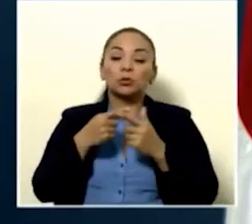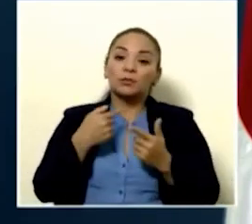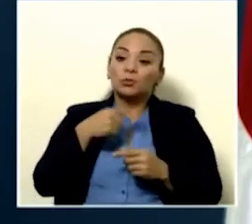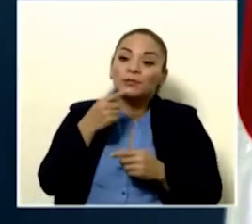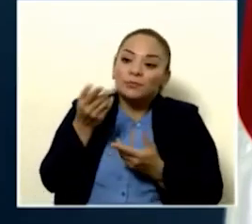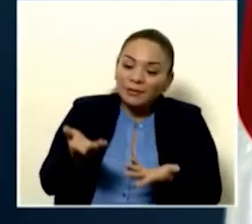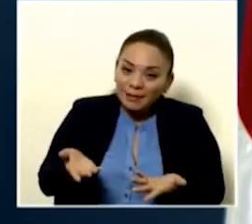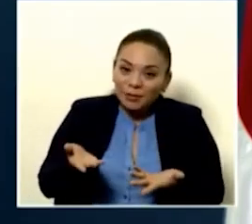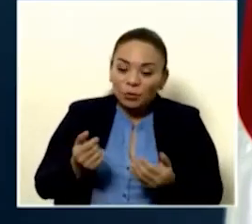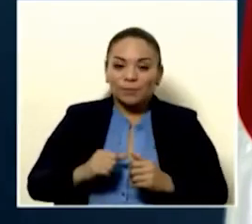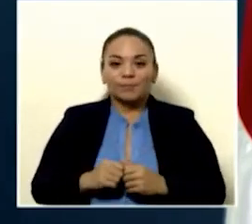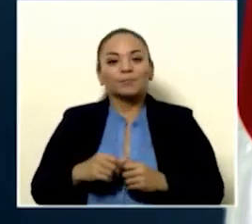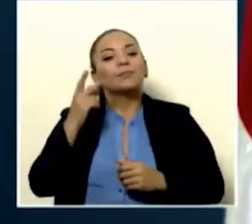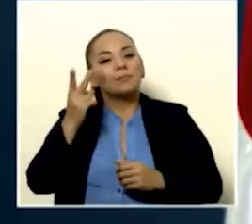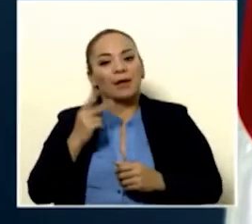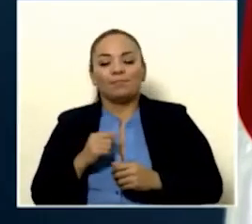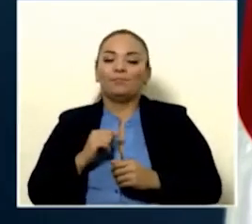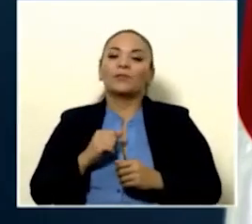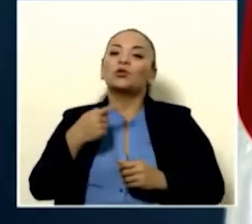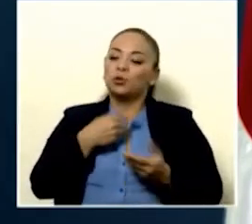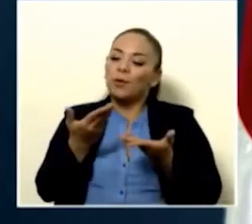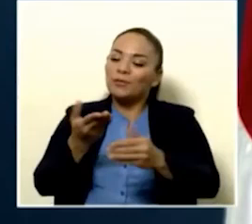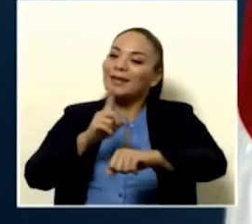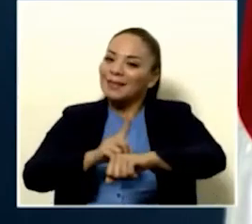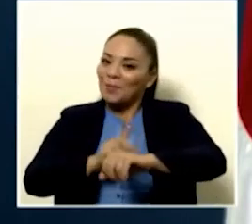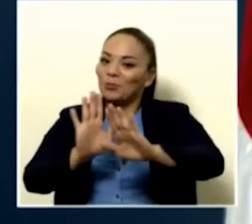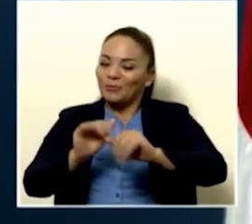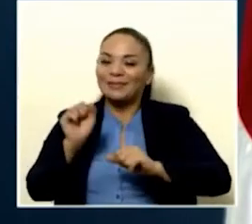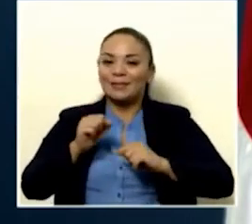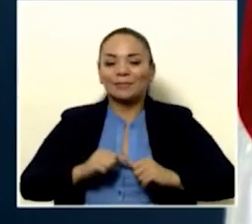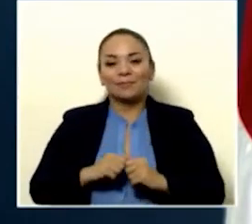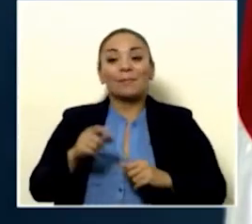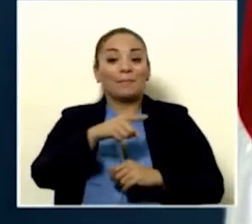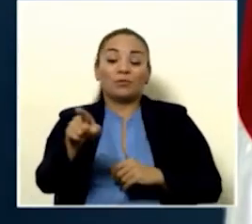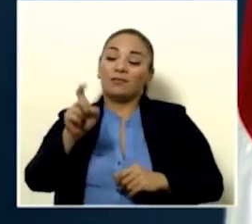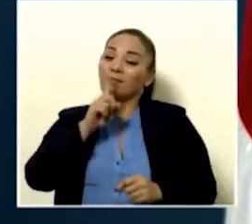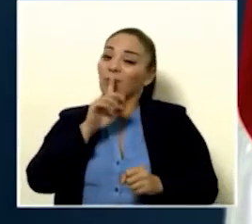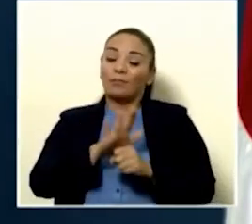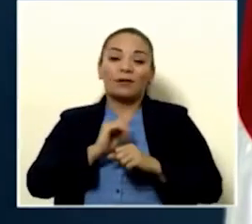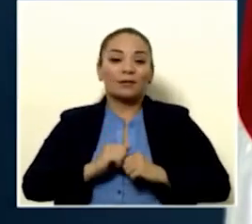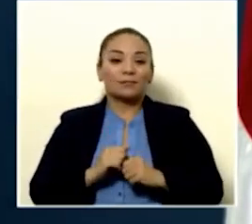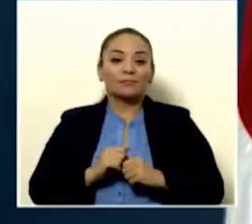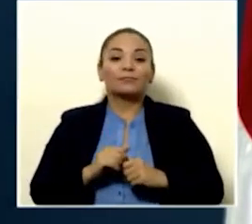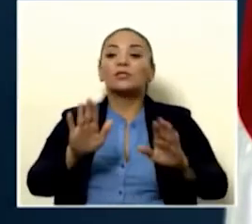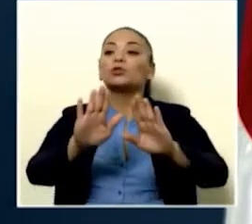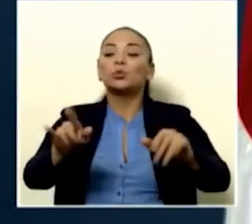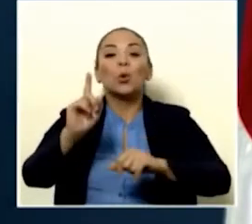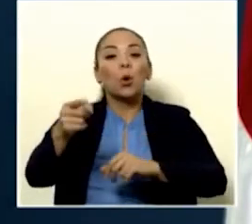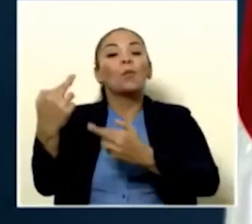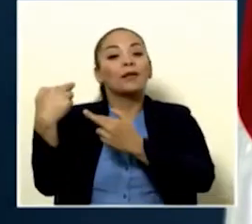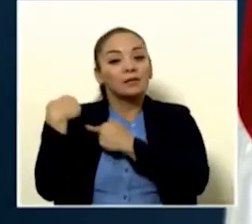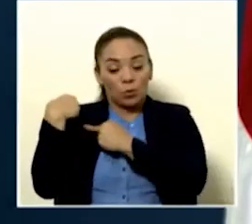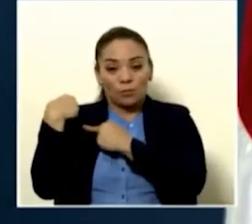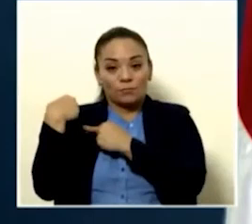vea, le vamos a dar un chance, pero va a tener que cumplir con su